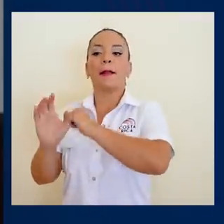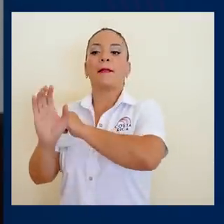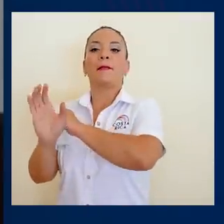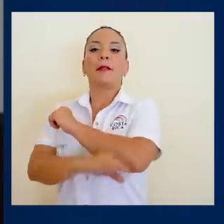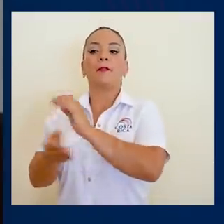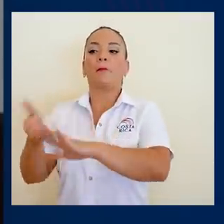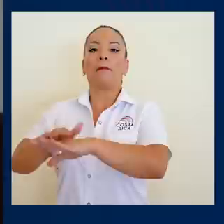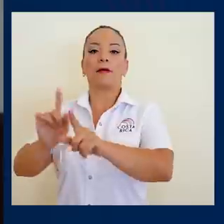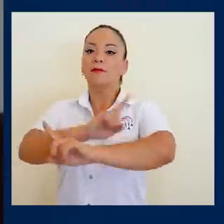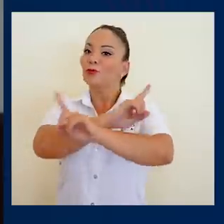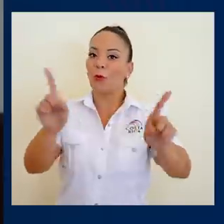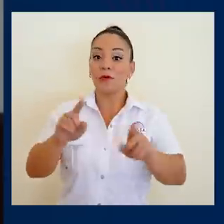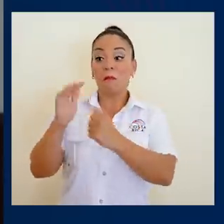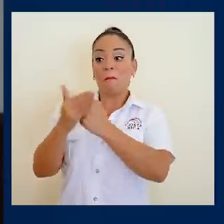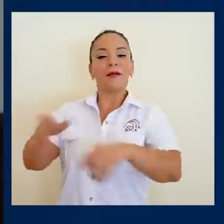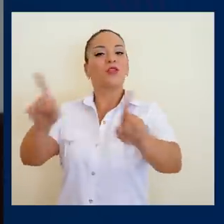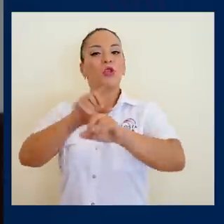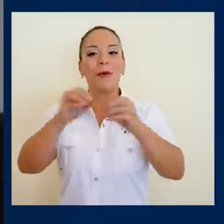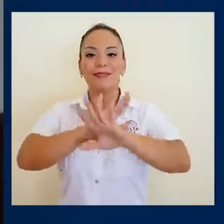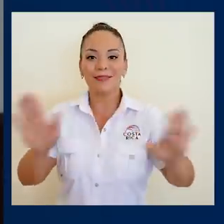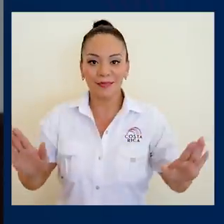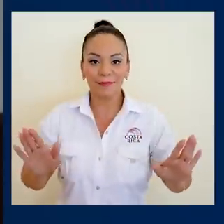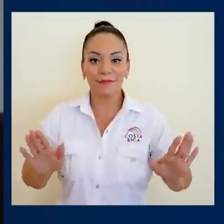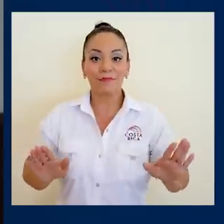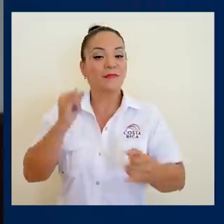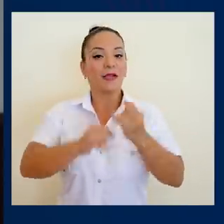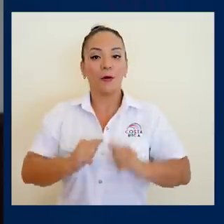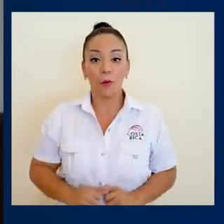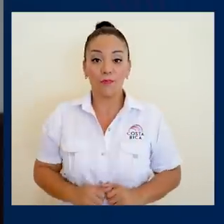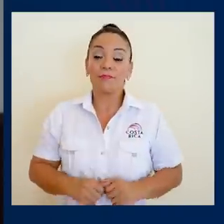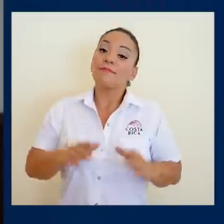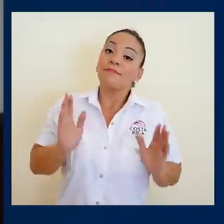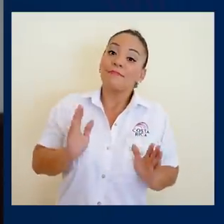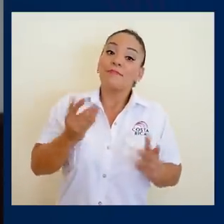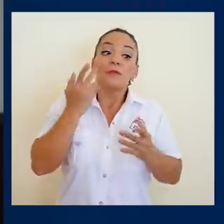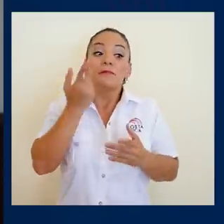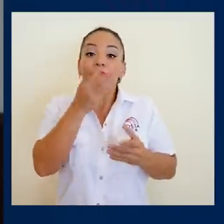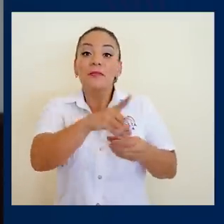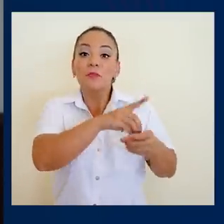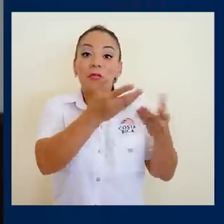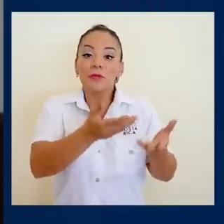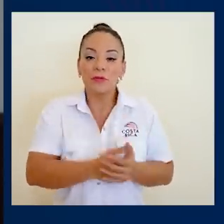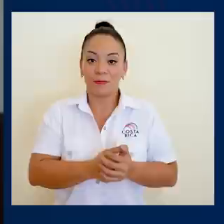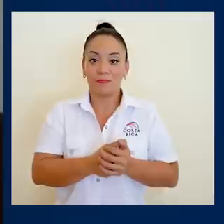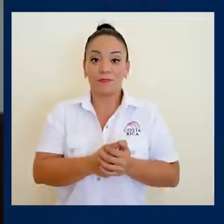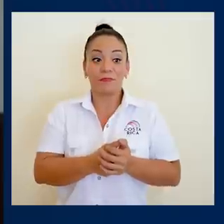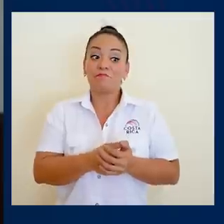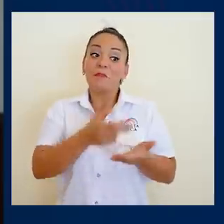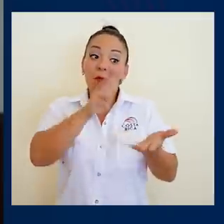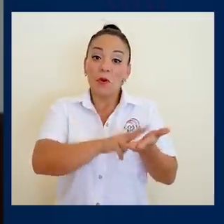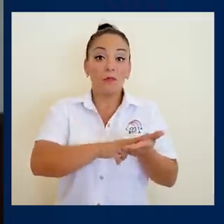alcahuetería costarricenses, o la acabamos ahora, si es que los diputados quieren hacer lo correcto, o nunca la vamos